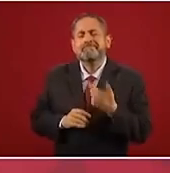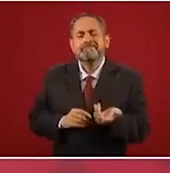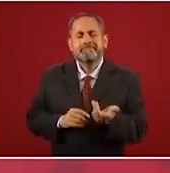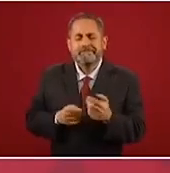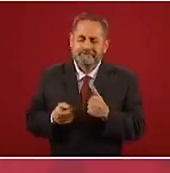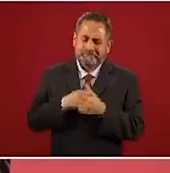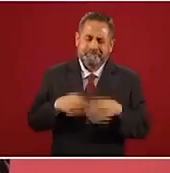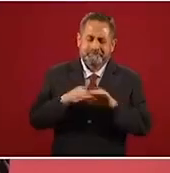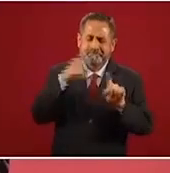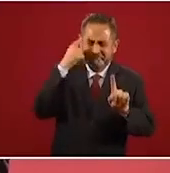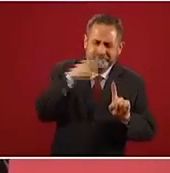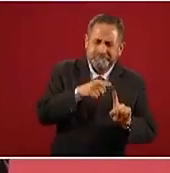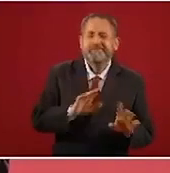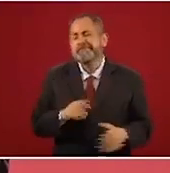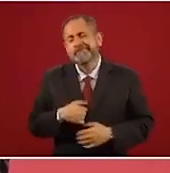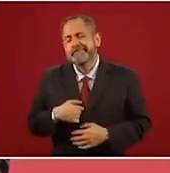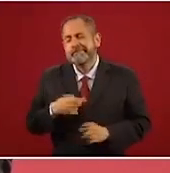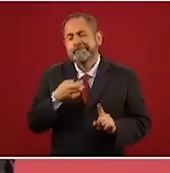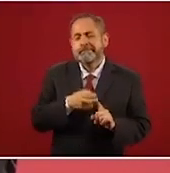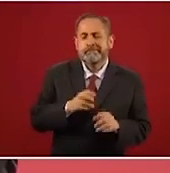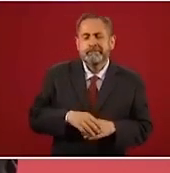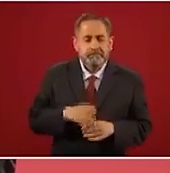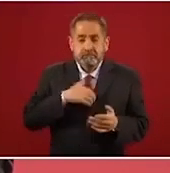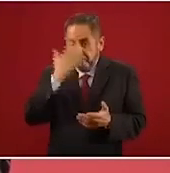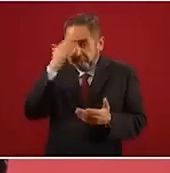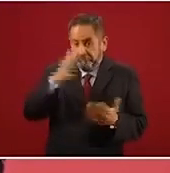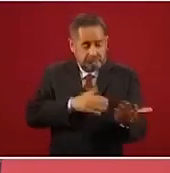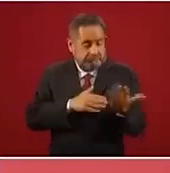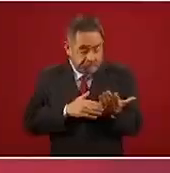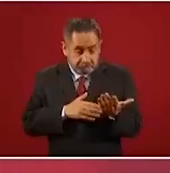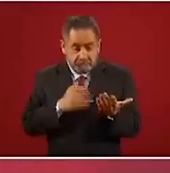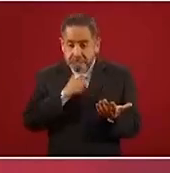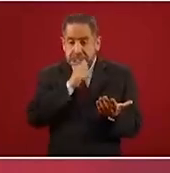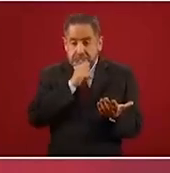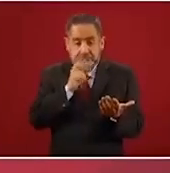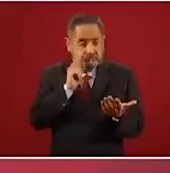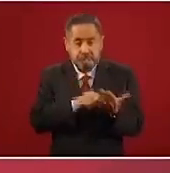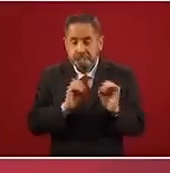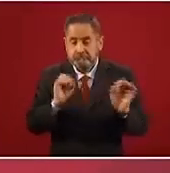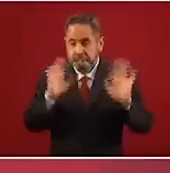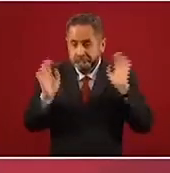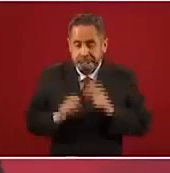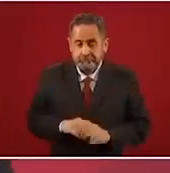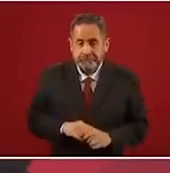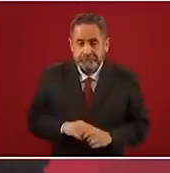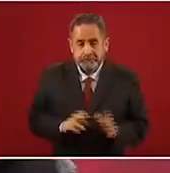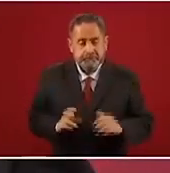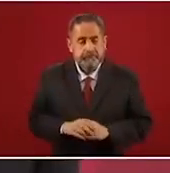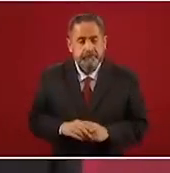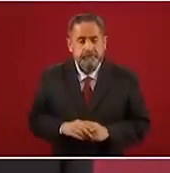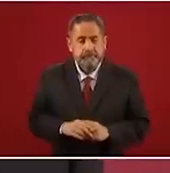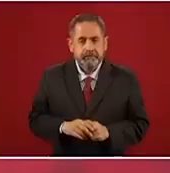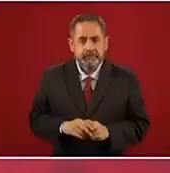es prioridad para nosotros. O sea, ni la conocía, pues. O sea,